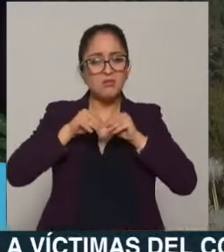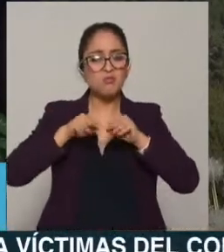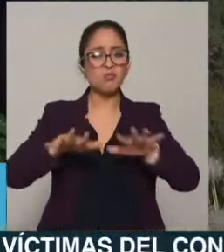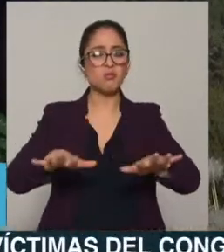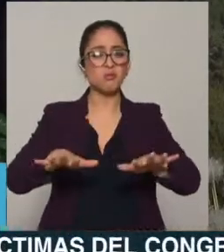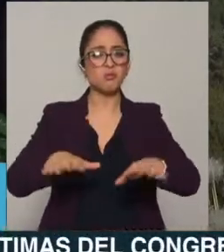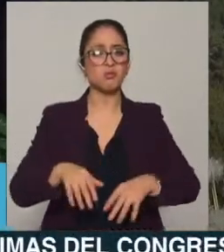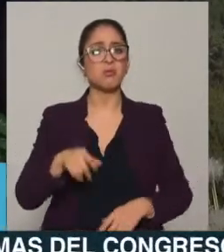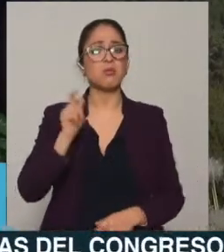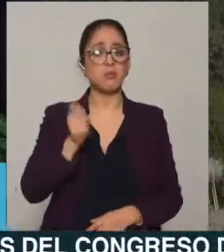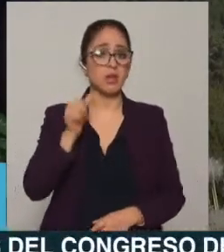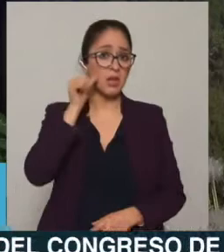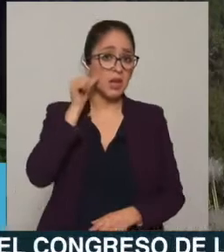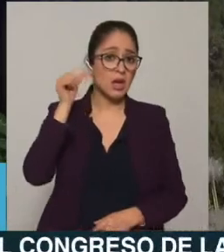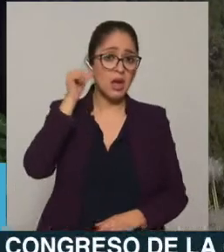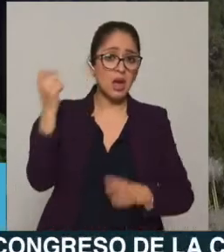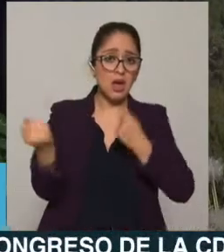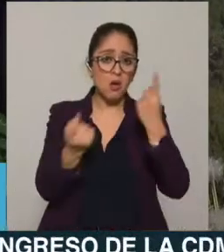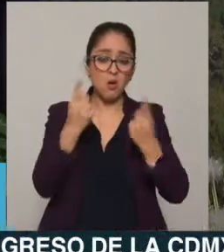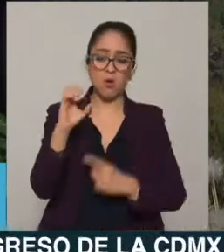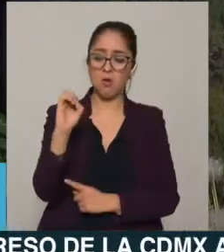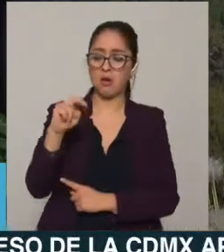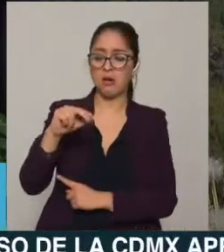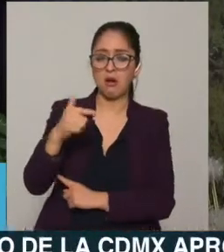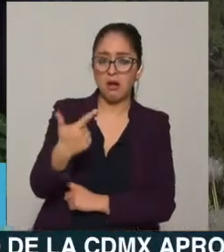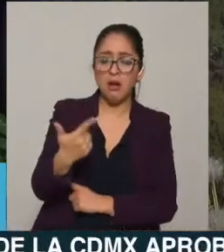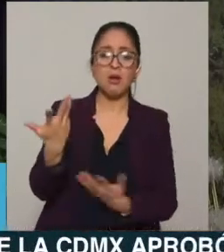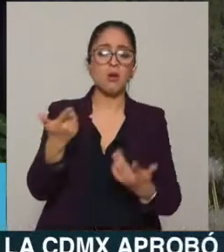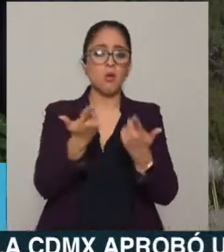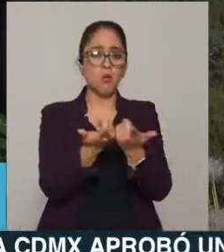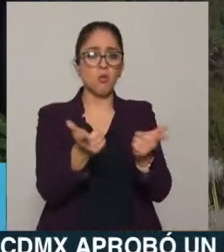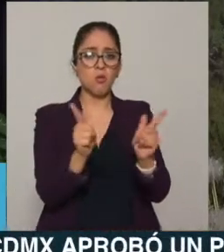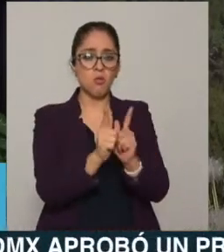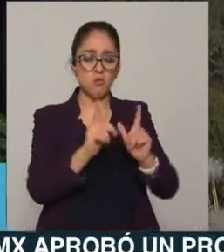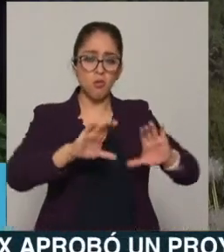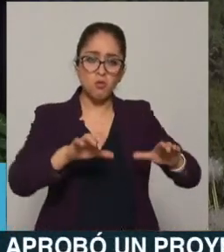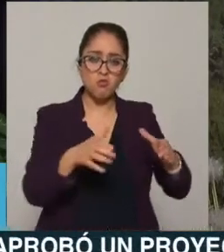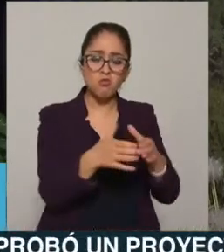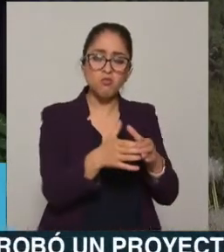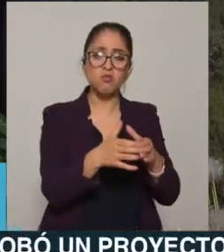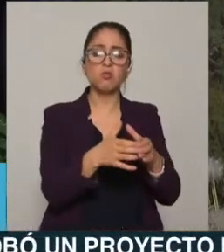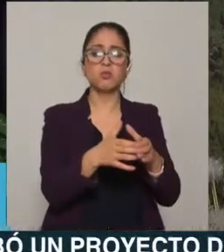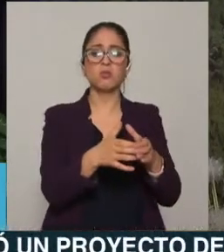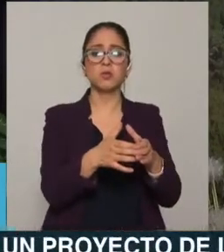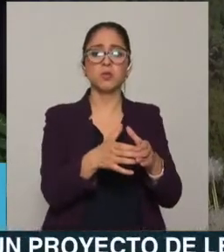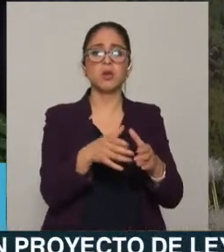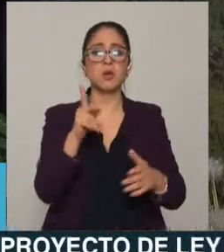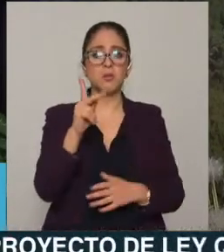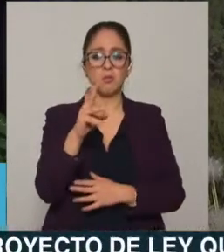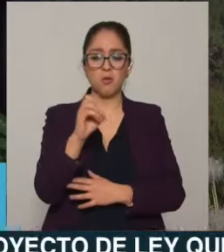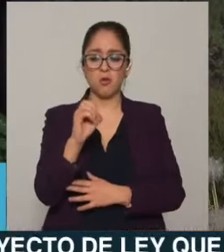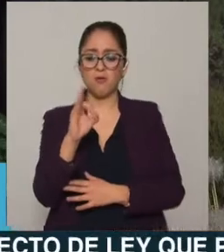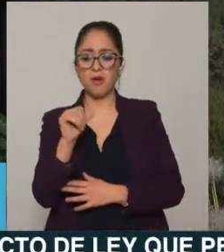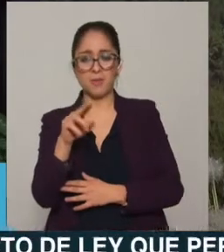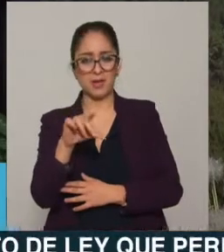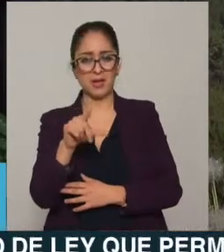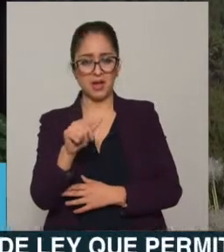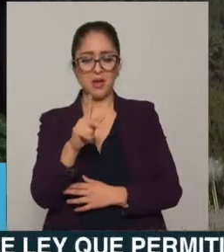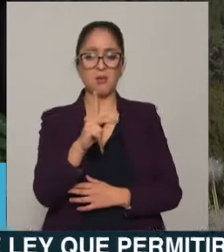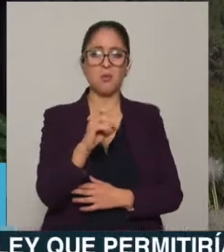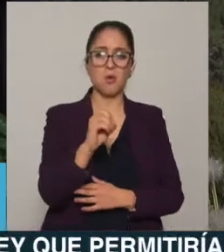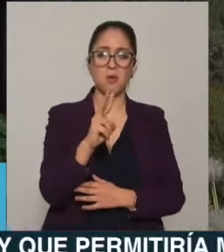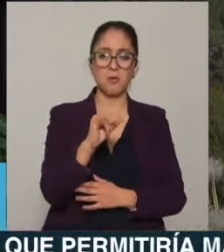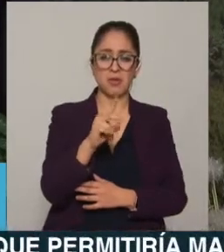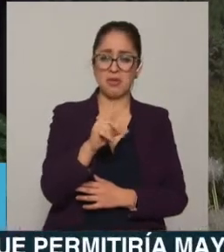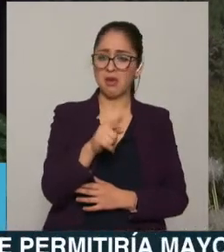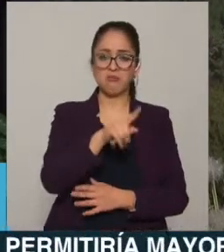audiencia. El día de ayer algunas organizaciones, algún grupo de organizaciones civiles de Pro Familia, Pro Vida, le llaman ellos, están en